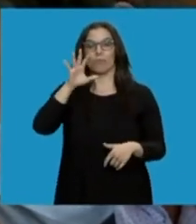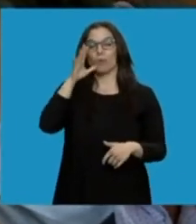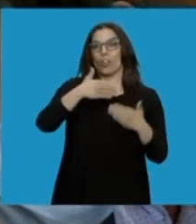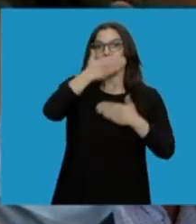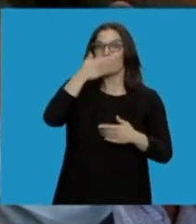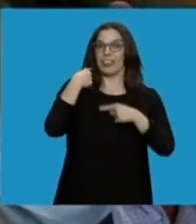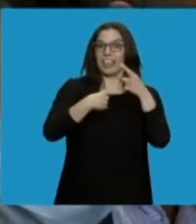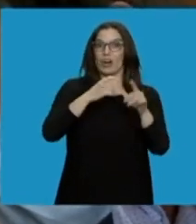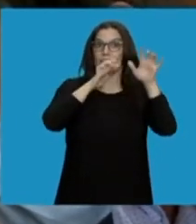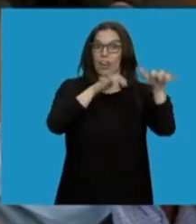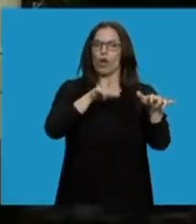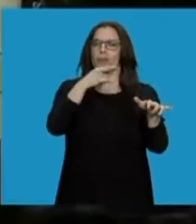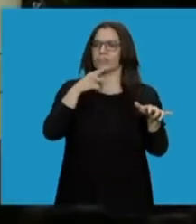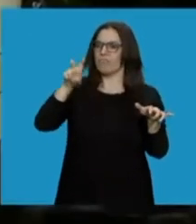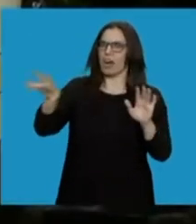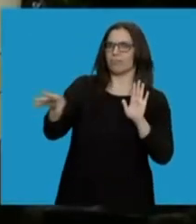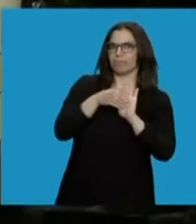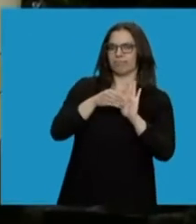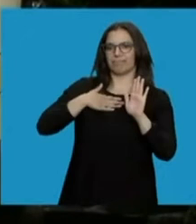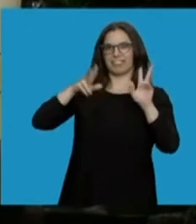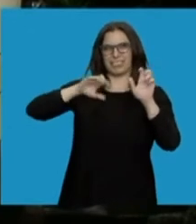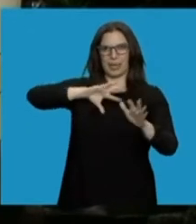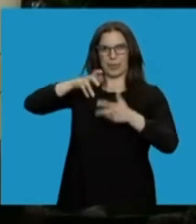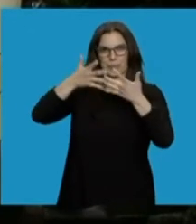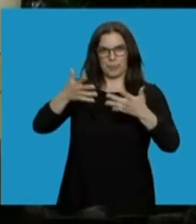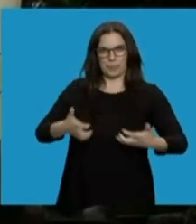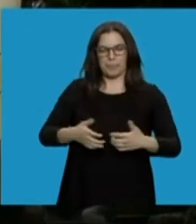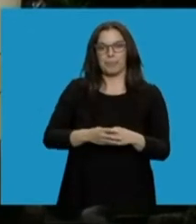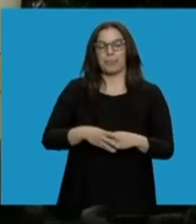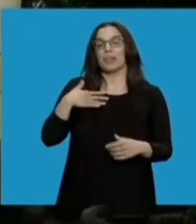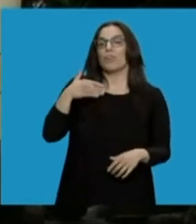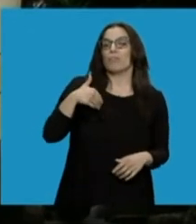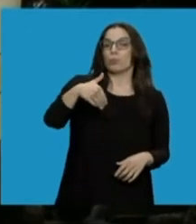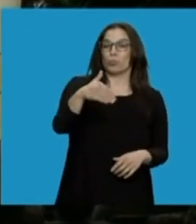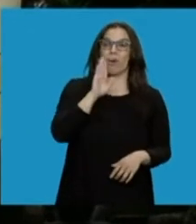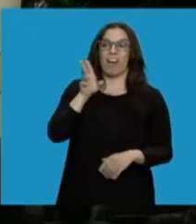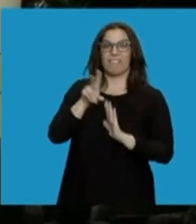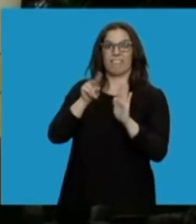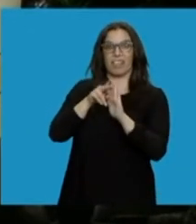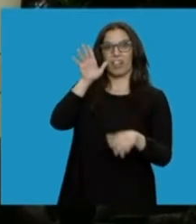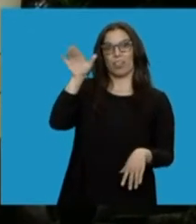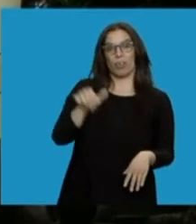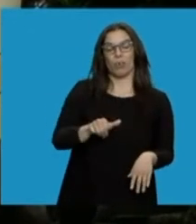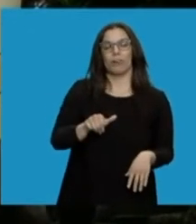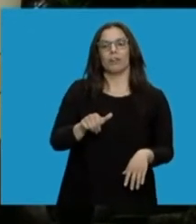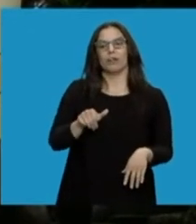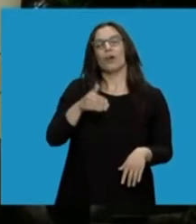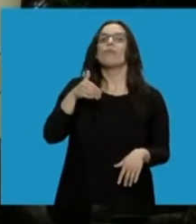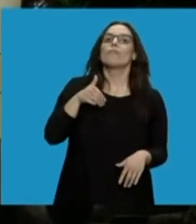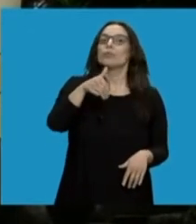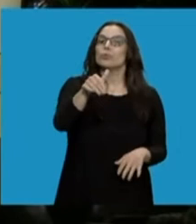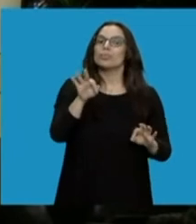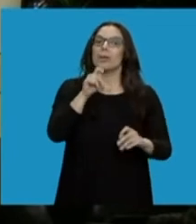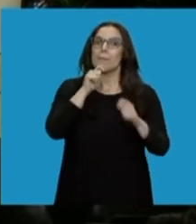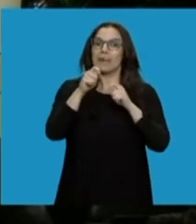Diario de León a este tipo de reportajes. El futuro, y lo he dicho antes en el vídeo que han puesto, el futuro de la